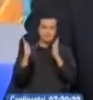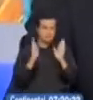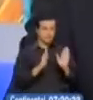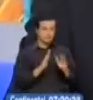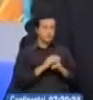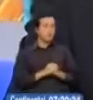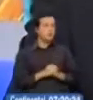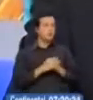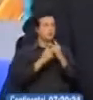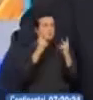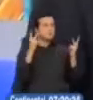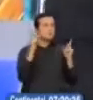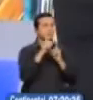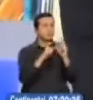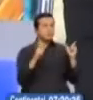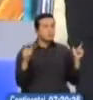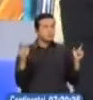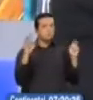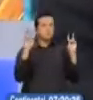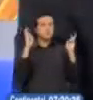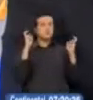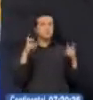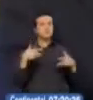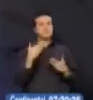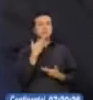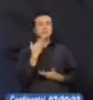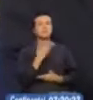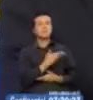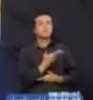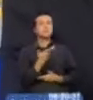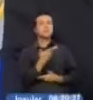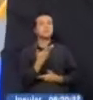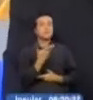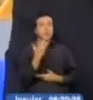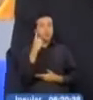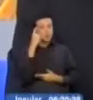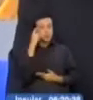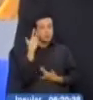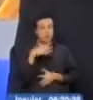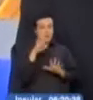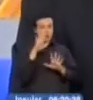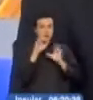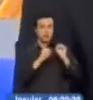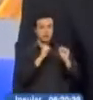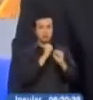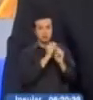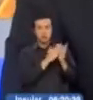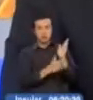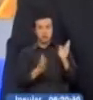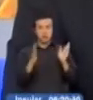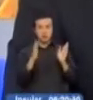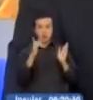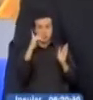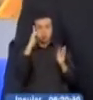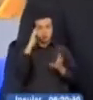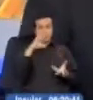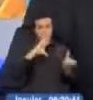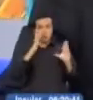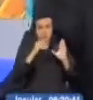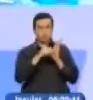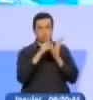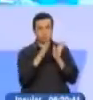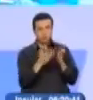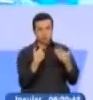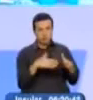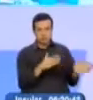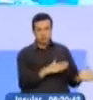que sí. Percepciones de la ciudadanía sobre cómo termina este gobierno luego de 10 años. Me refiero al gobierno de la Revolución Ciudadana.